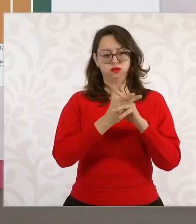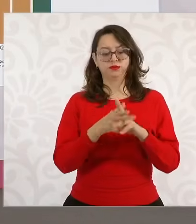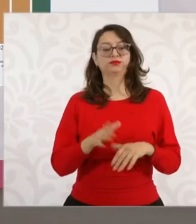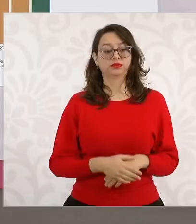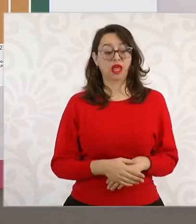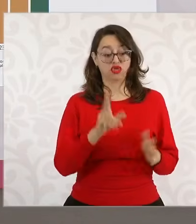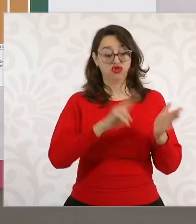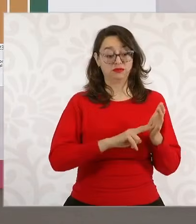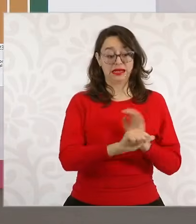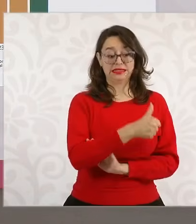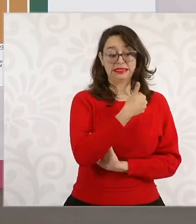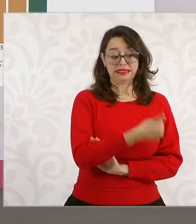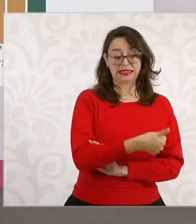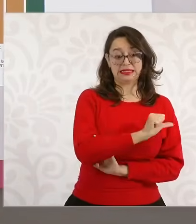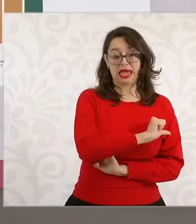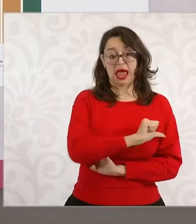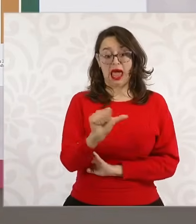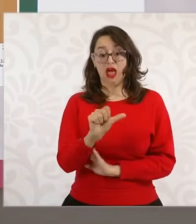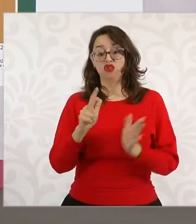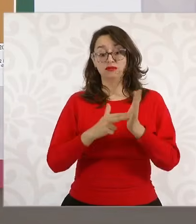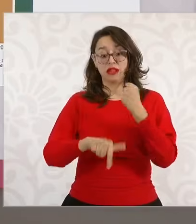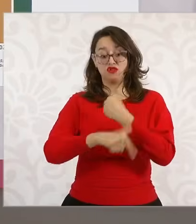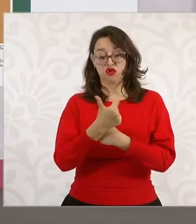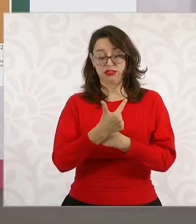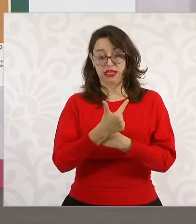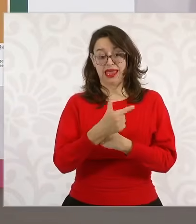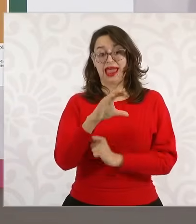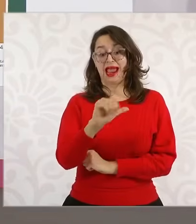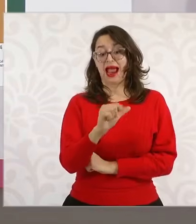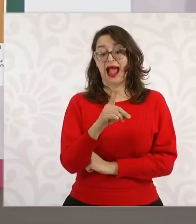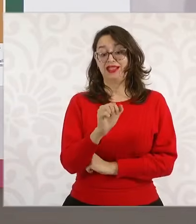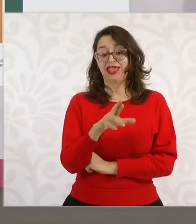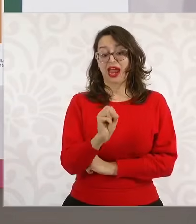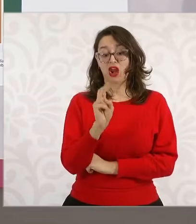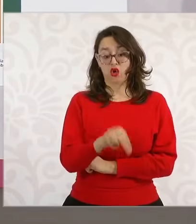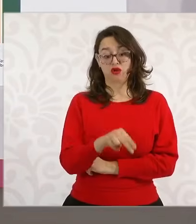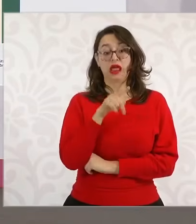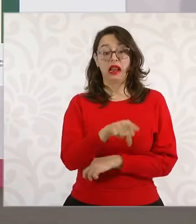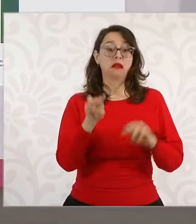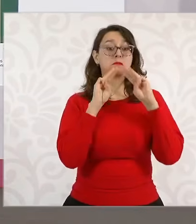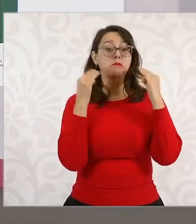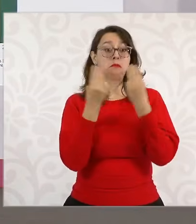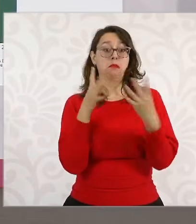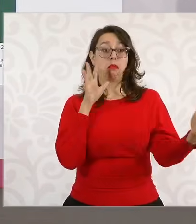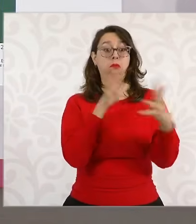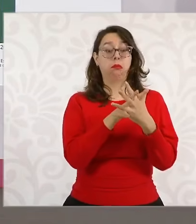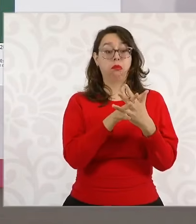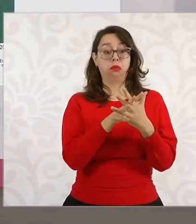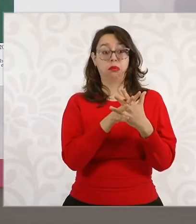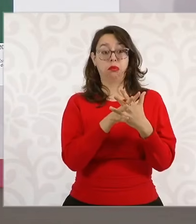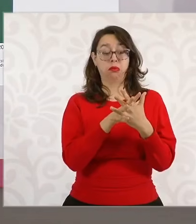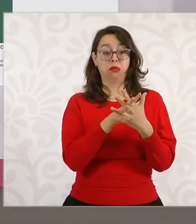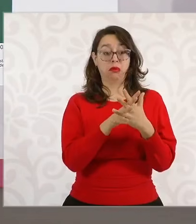2006 al 2012, periodo de Felipe Calderón, de la guerra contra el narco, que puso al